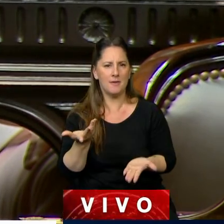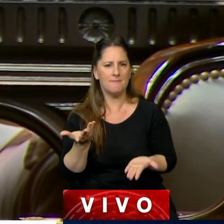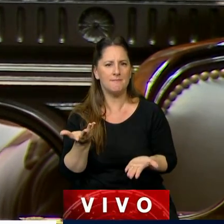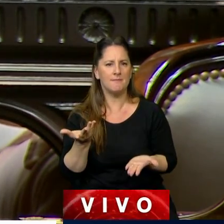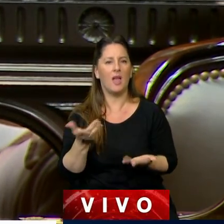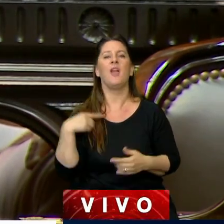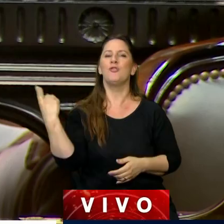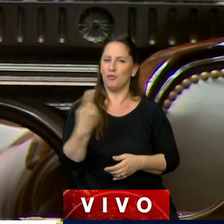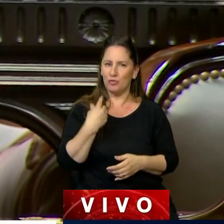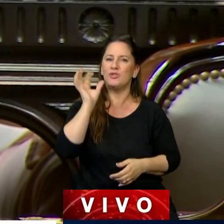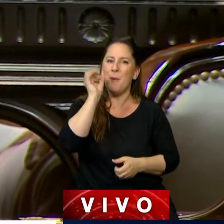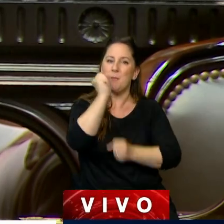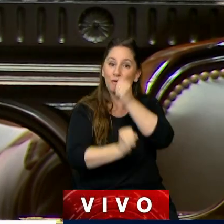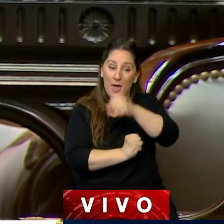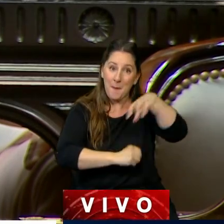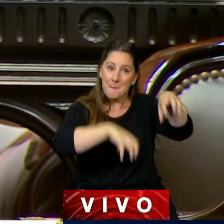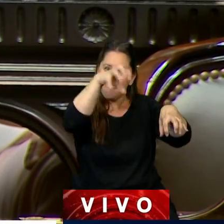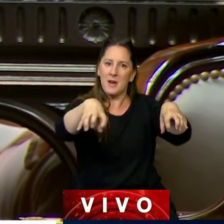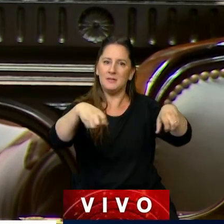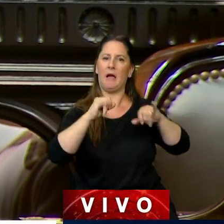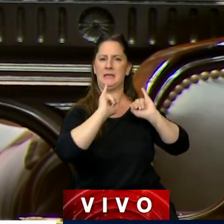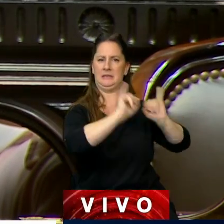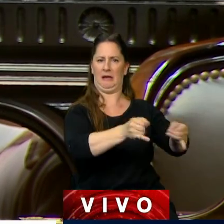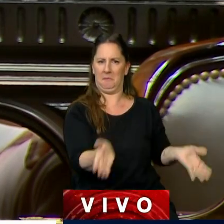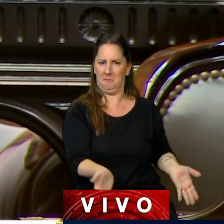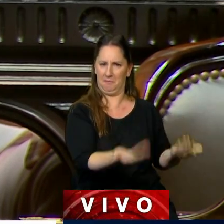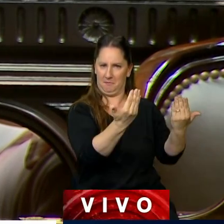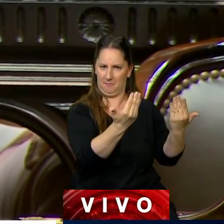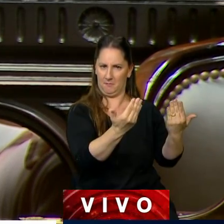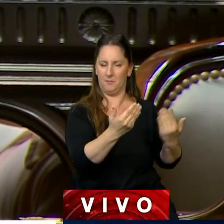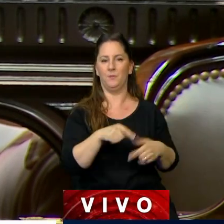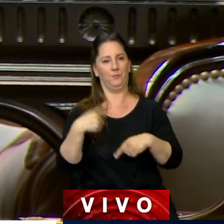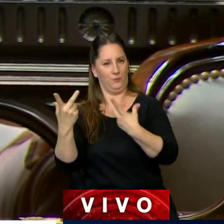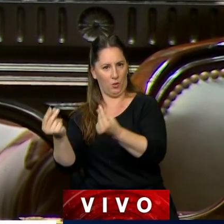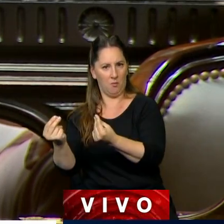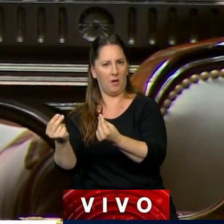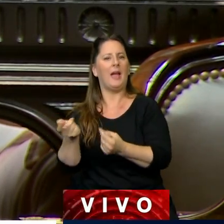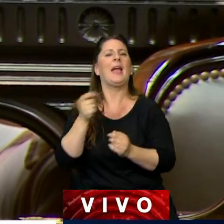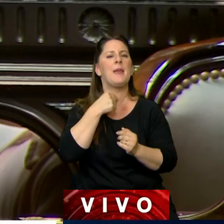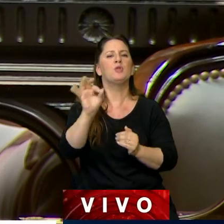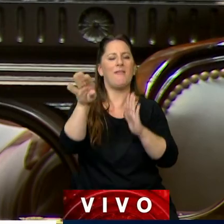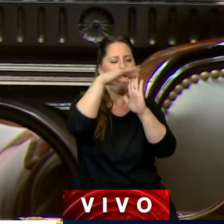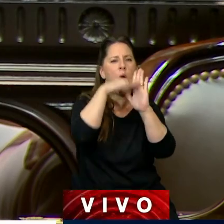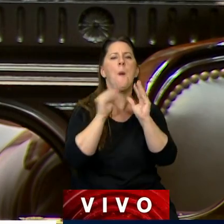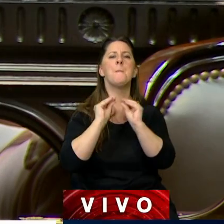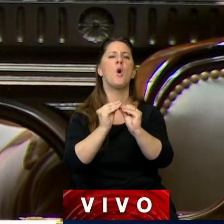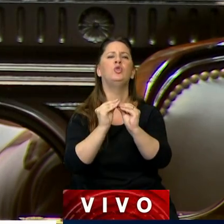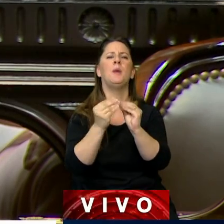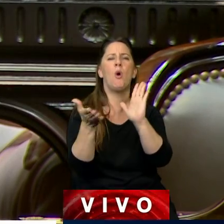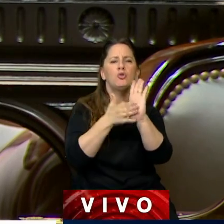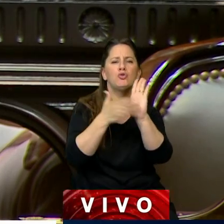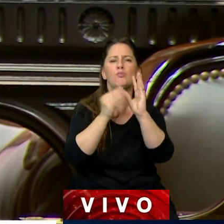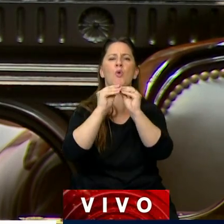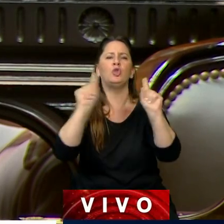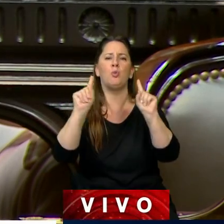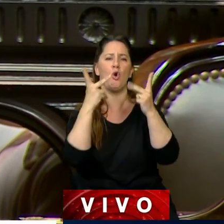sabemos que a muchas empresas han autorizado y queremos tener ese listado de los motivos por los cuales